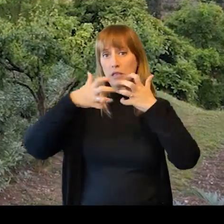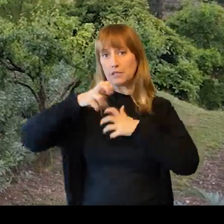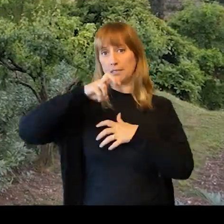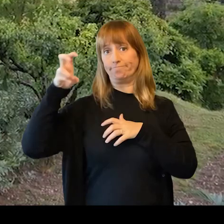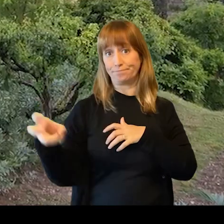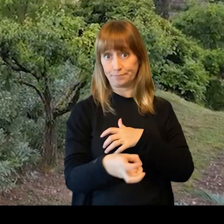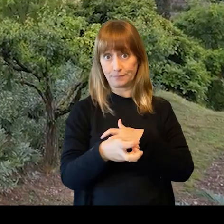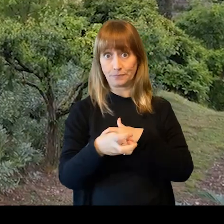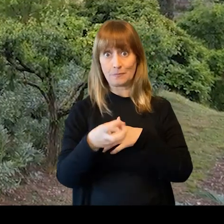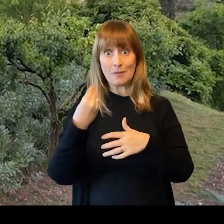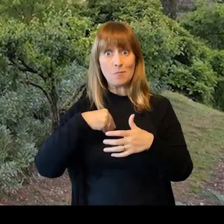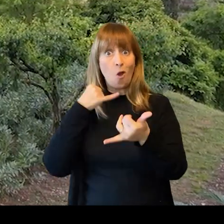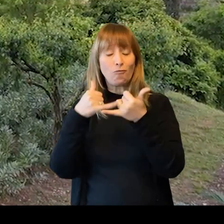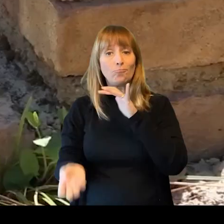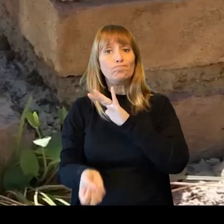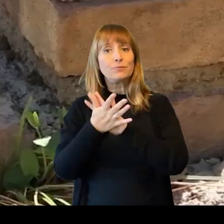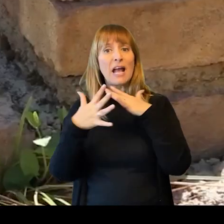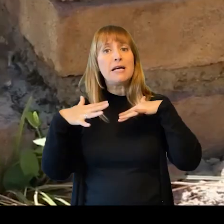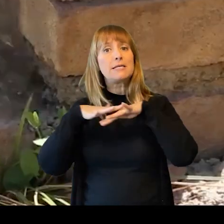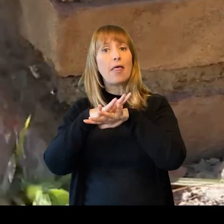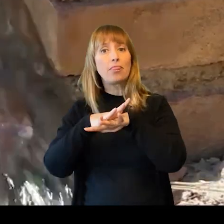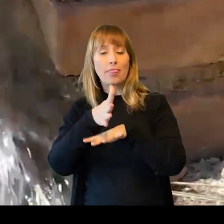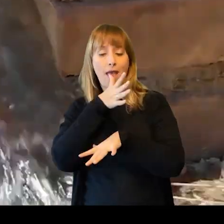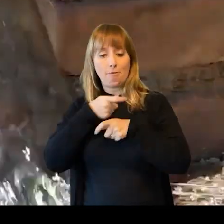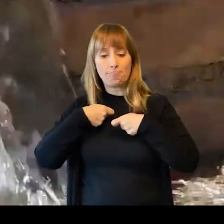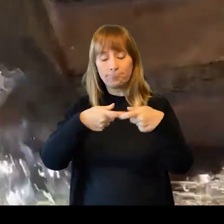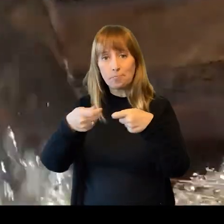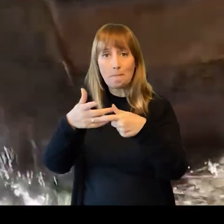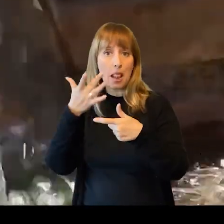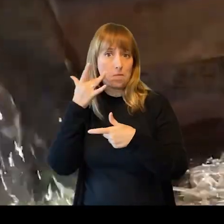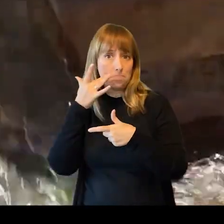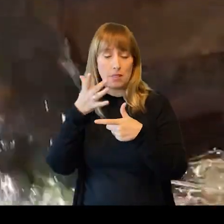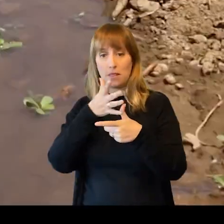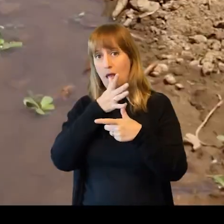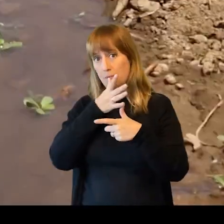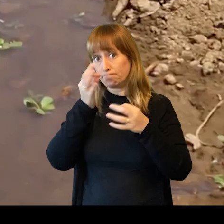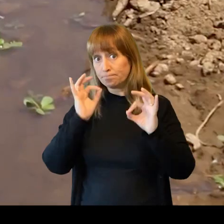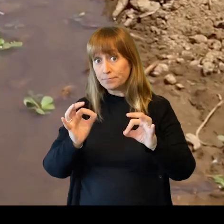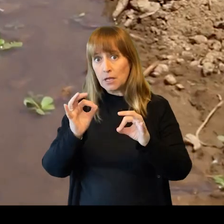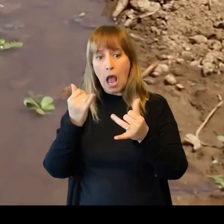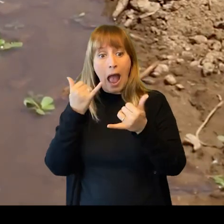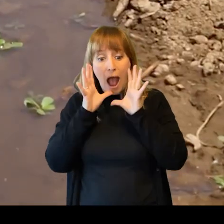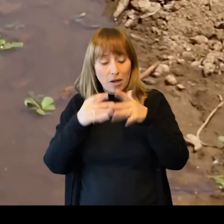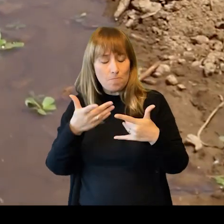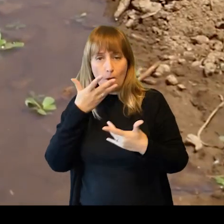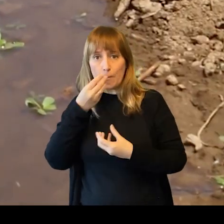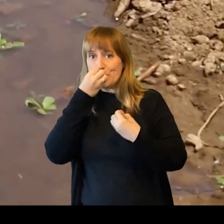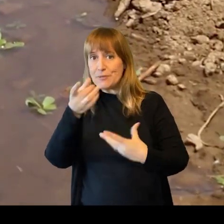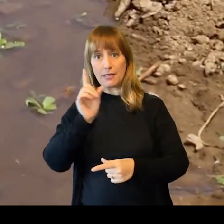etc., formando una compleja red de abastecimiento, riego y saneamiento, en gran medida desconocida hoy en